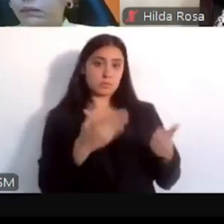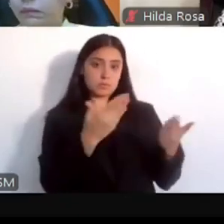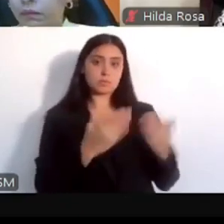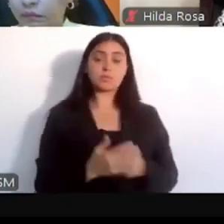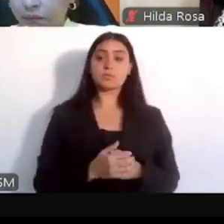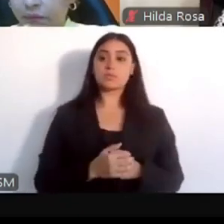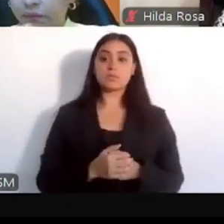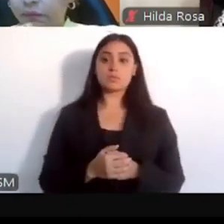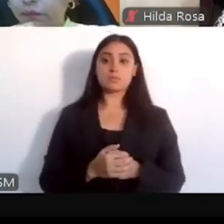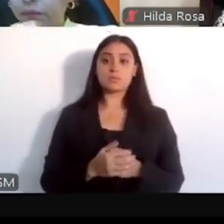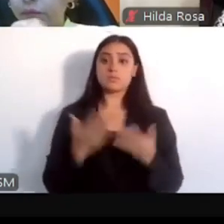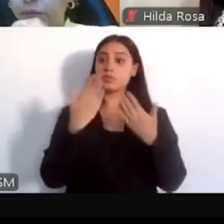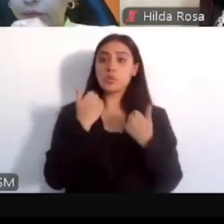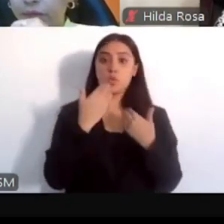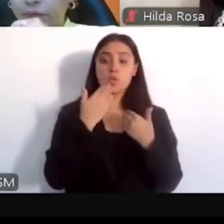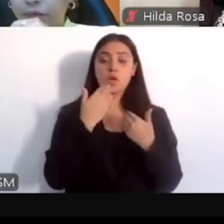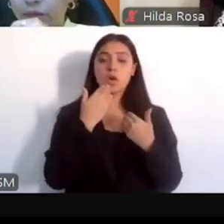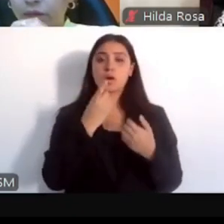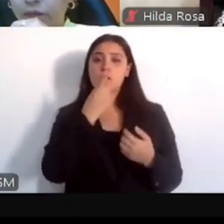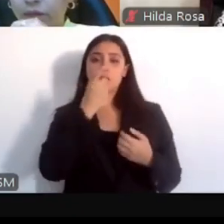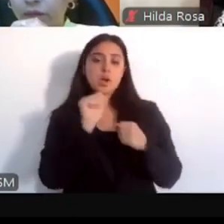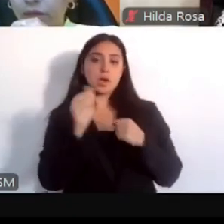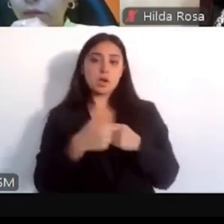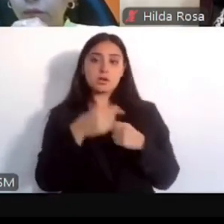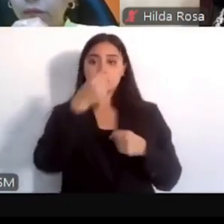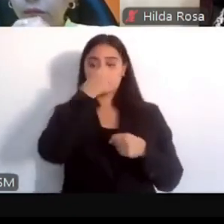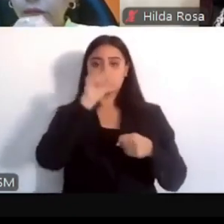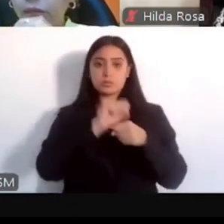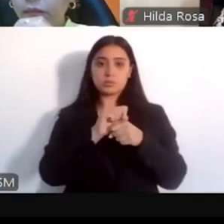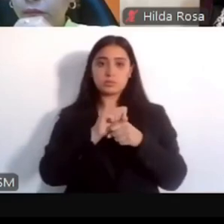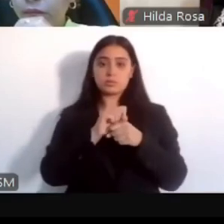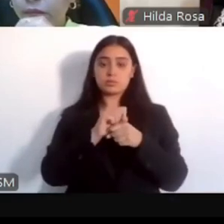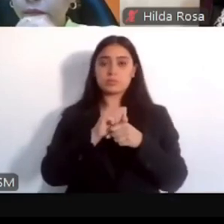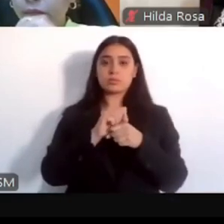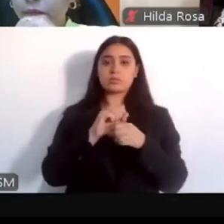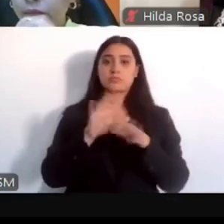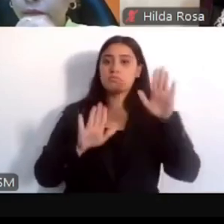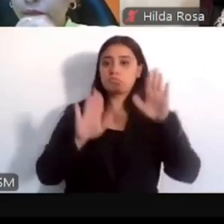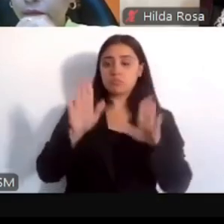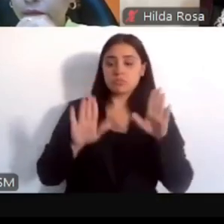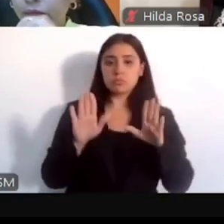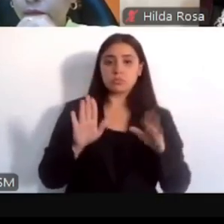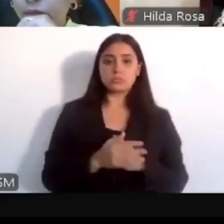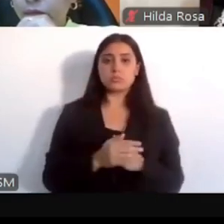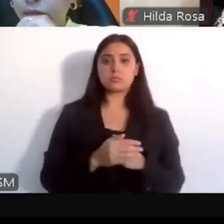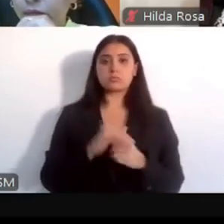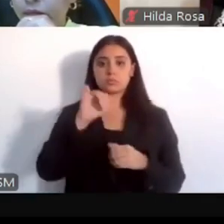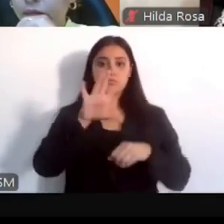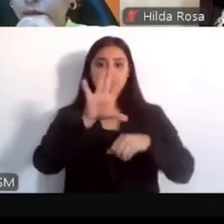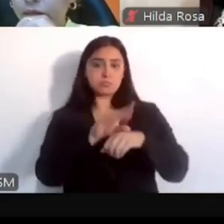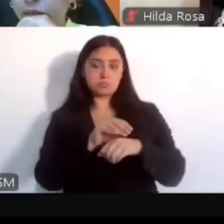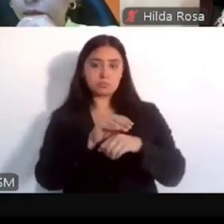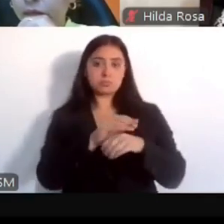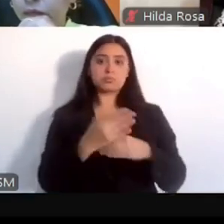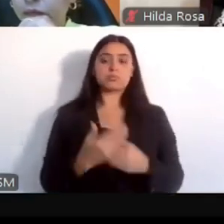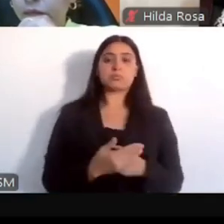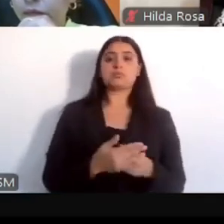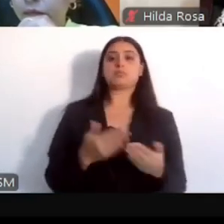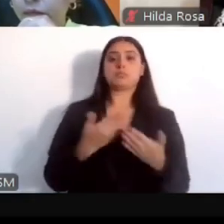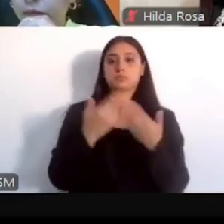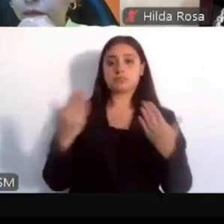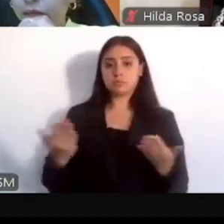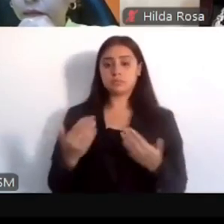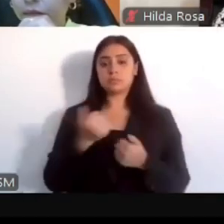no habiendo comentarios al respecto secretario t la votación por favor con su autorización magistrada presidenta magistrado ponente